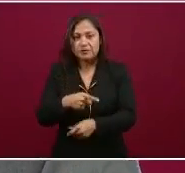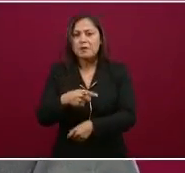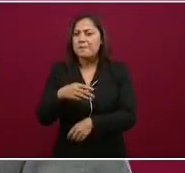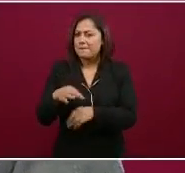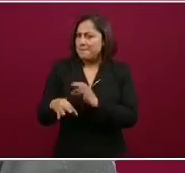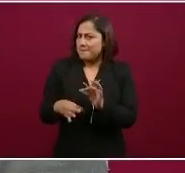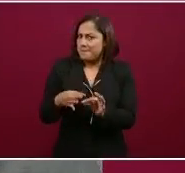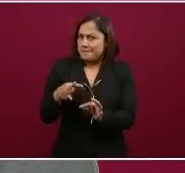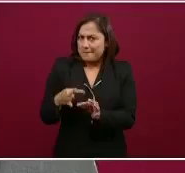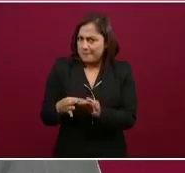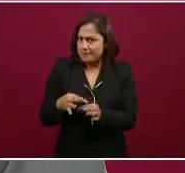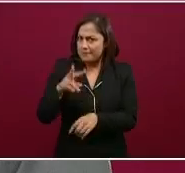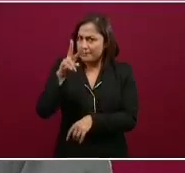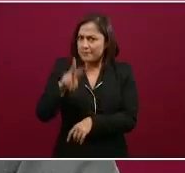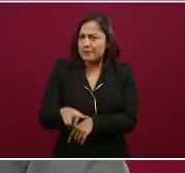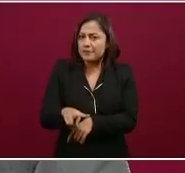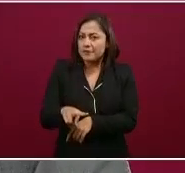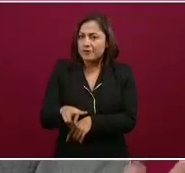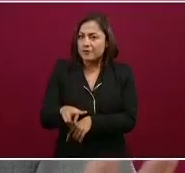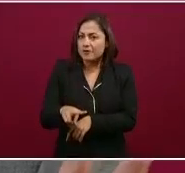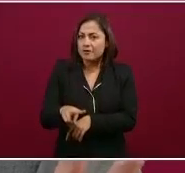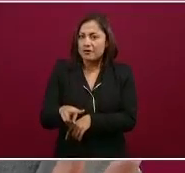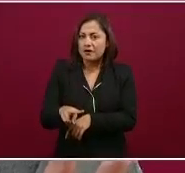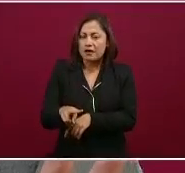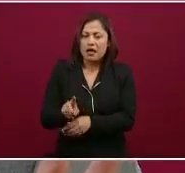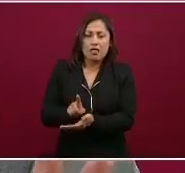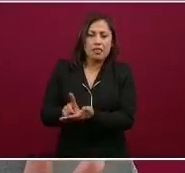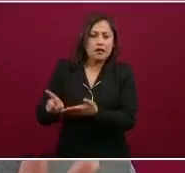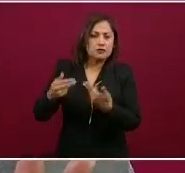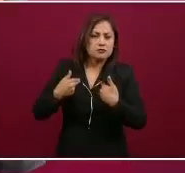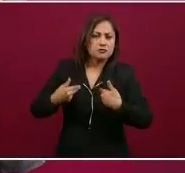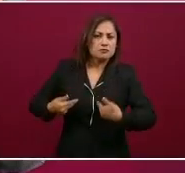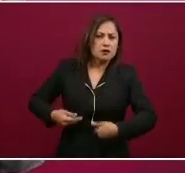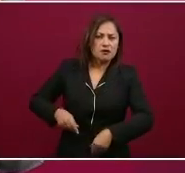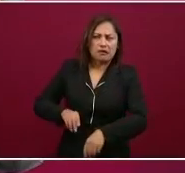subrayo, sin violar derechos humanos,